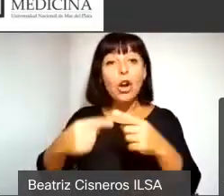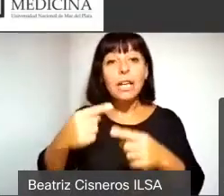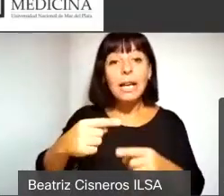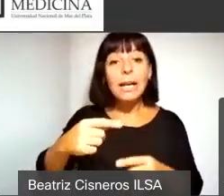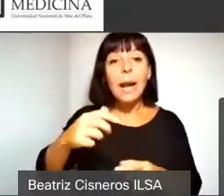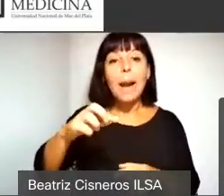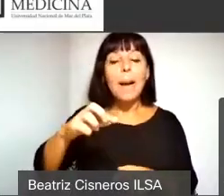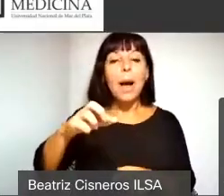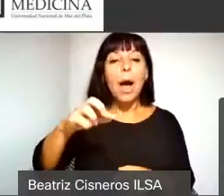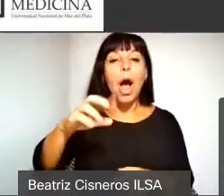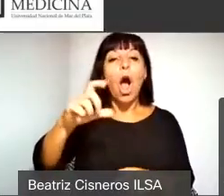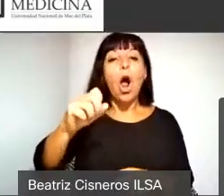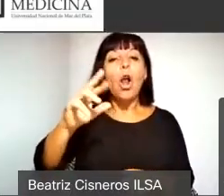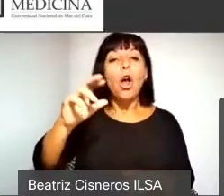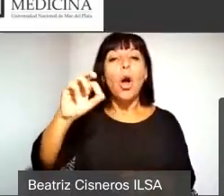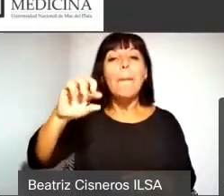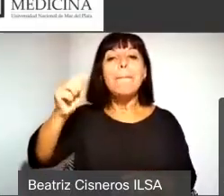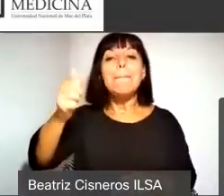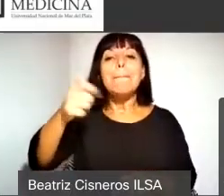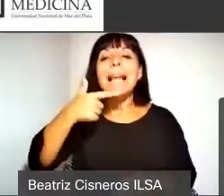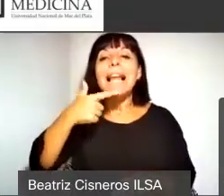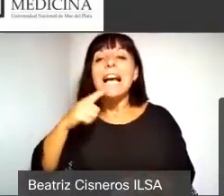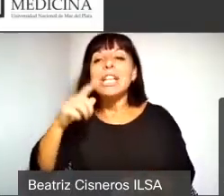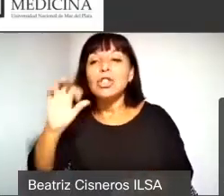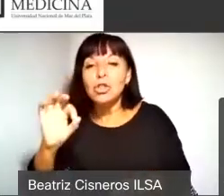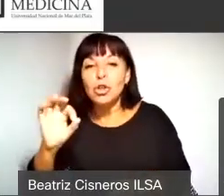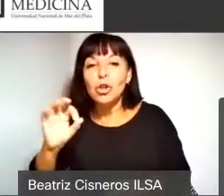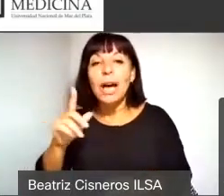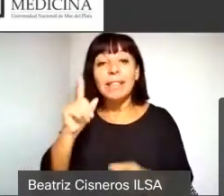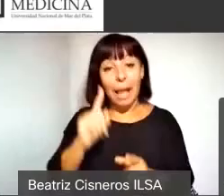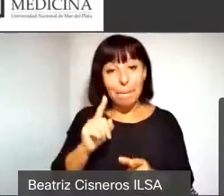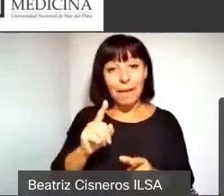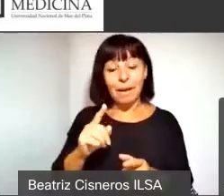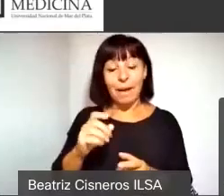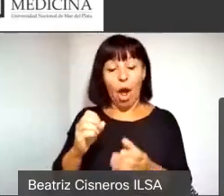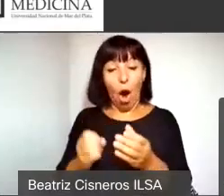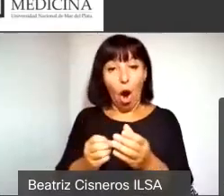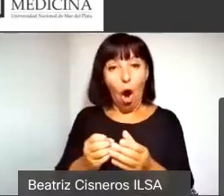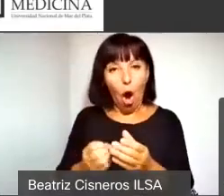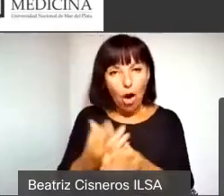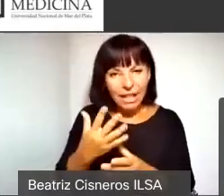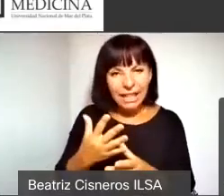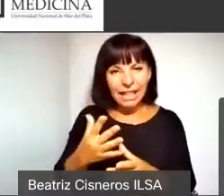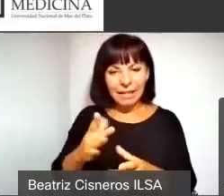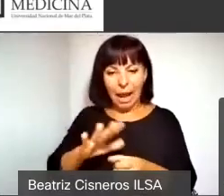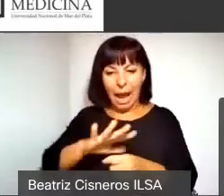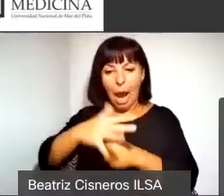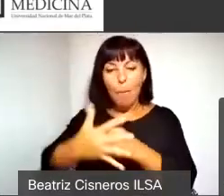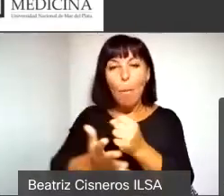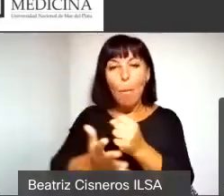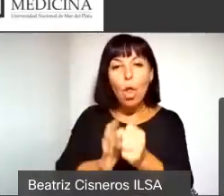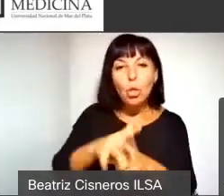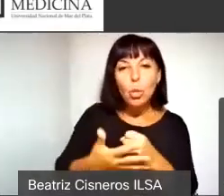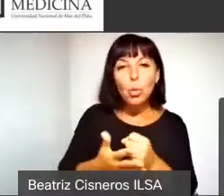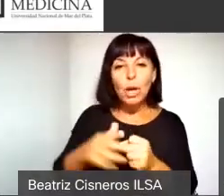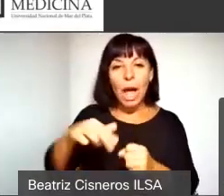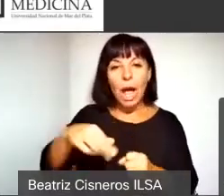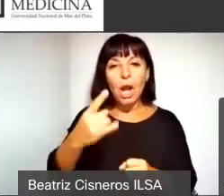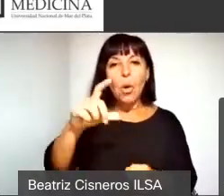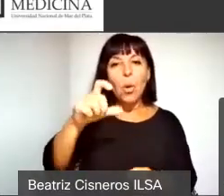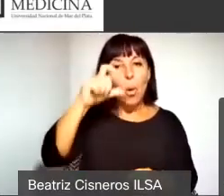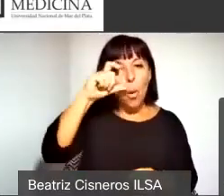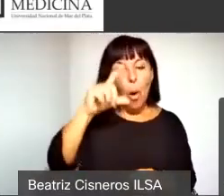un posible origen del núcleo, ¿sí? De la envoltura nuclear que rodea el material genético en las células eucariotas, esas